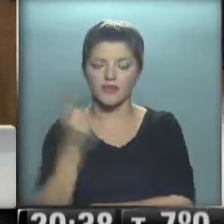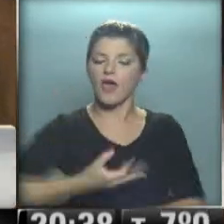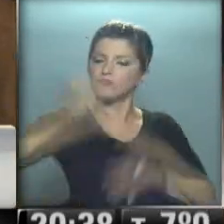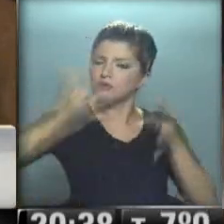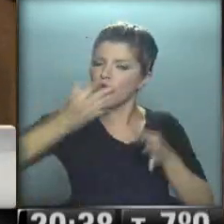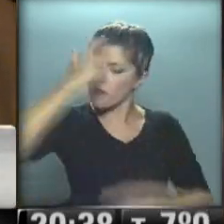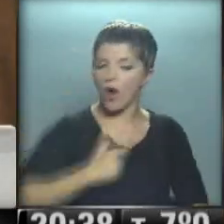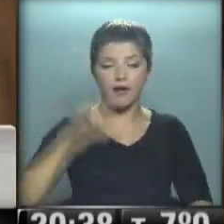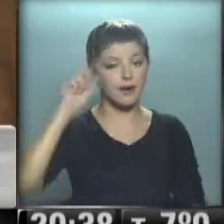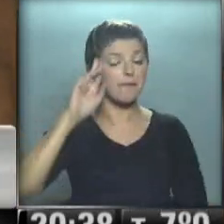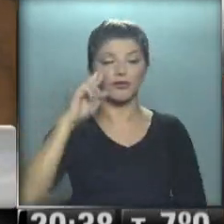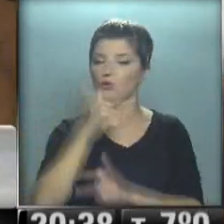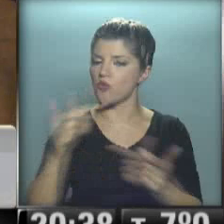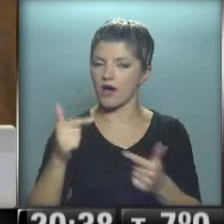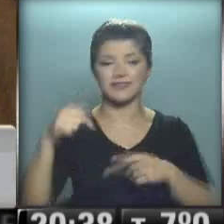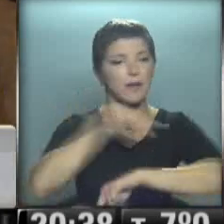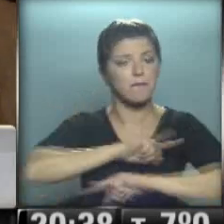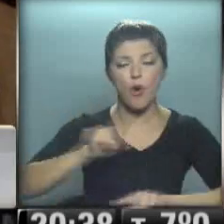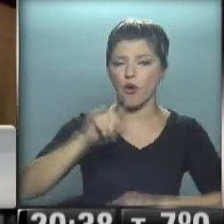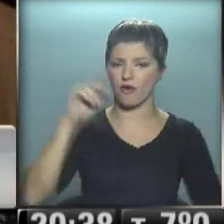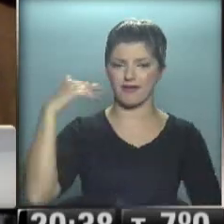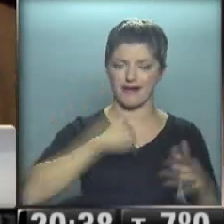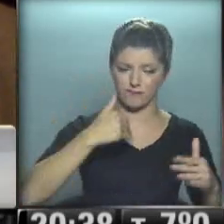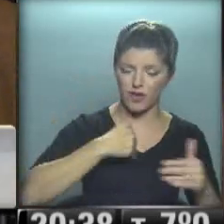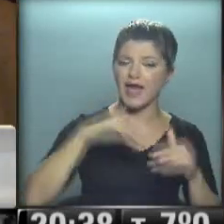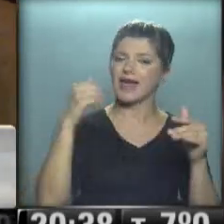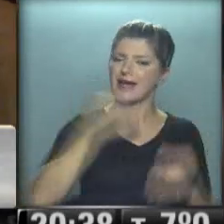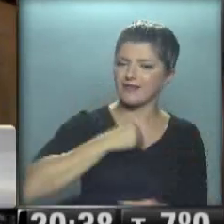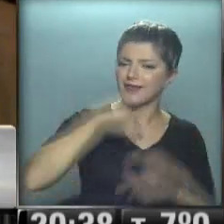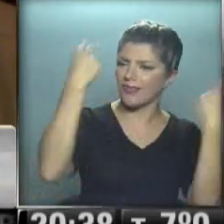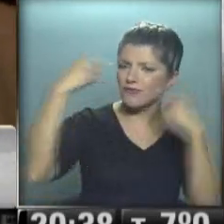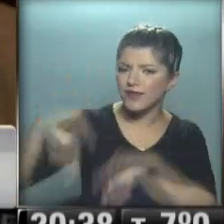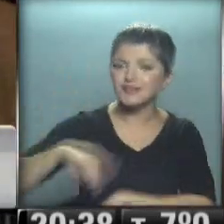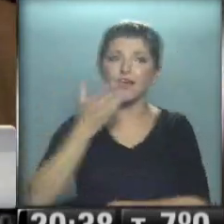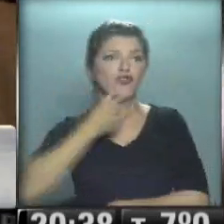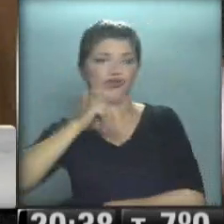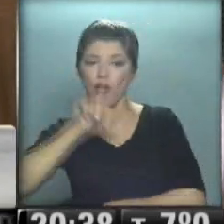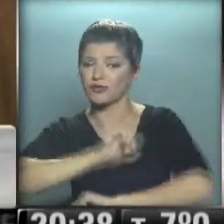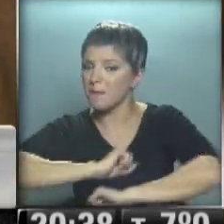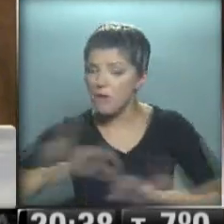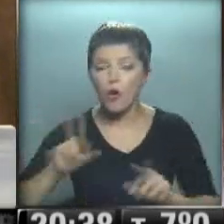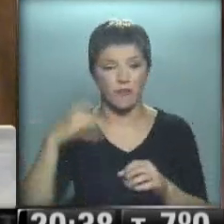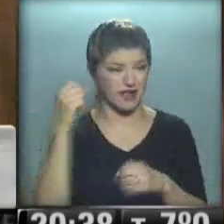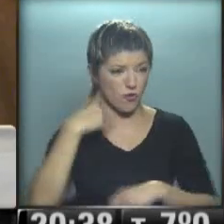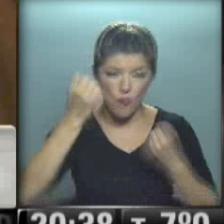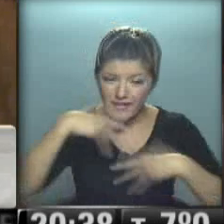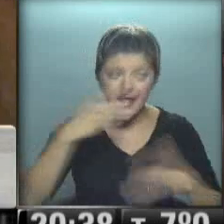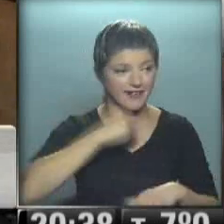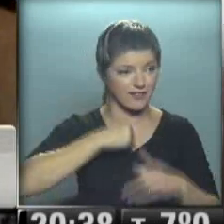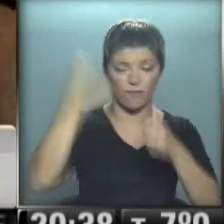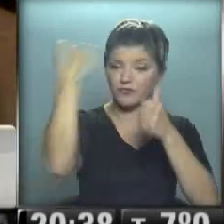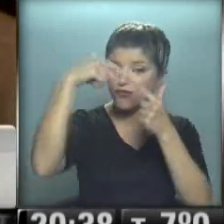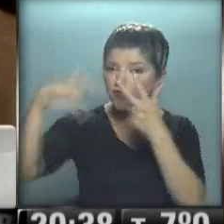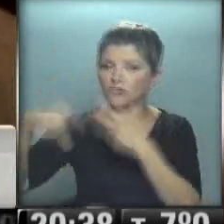humana, no reconoce ningún credo, no reconoce ningún Dios, porque ninguna religión, ningún credo, ningún Dios enseña